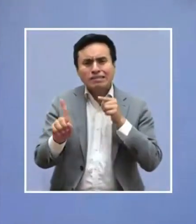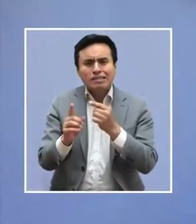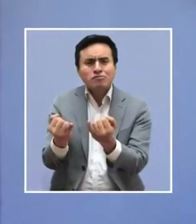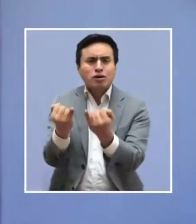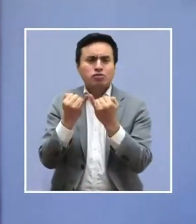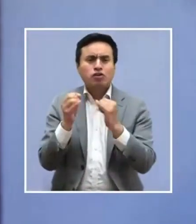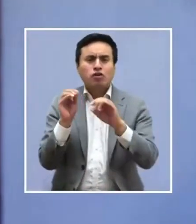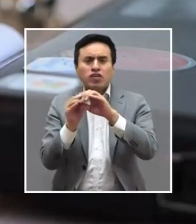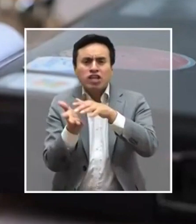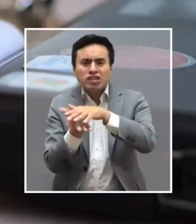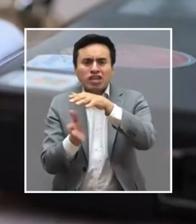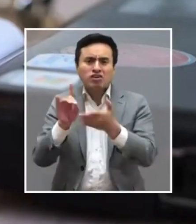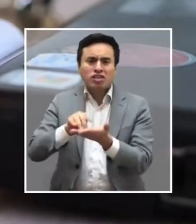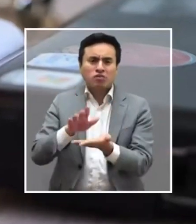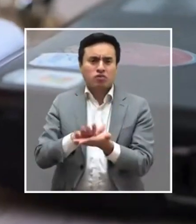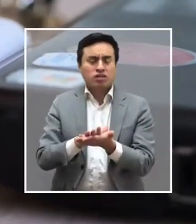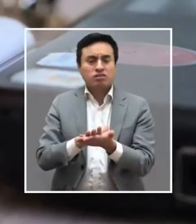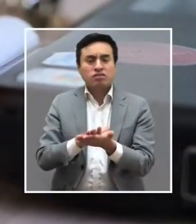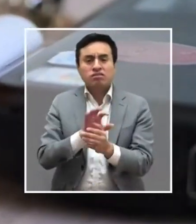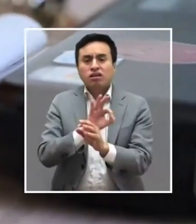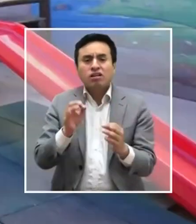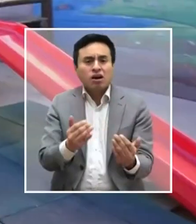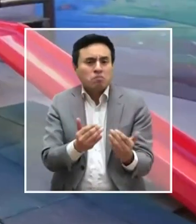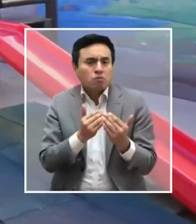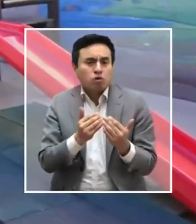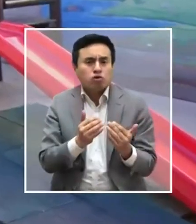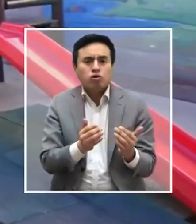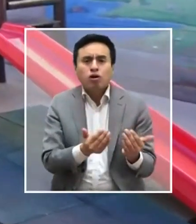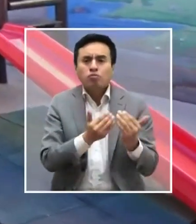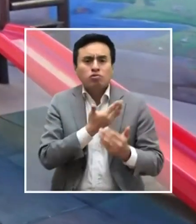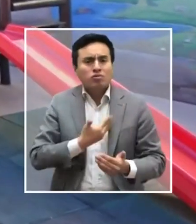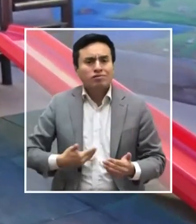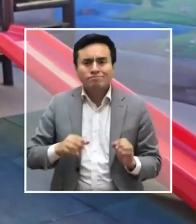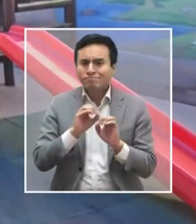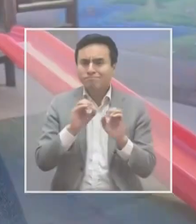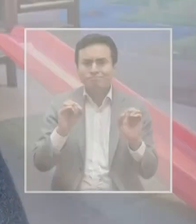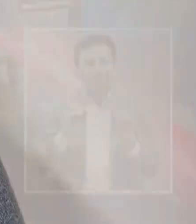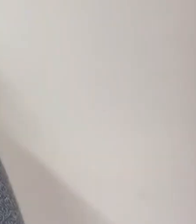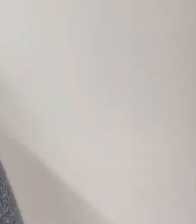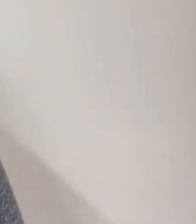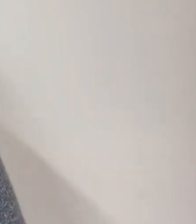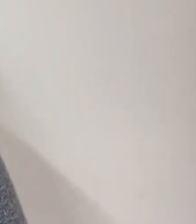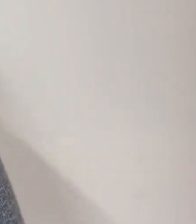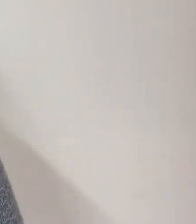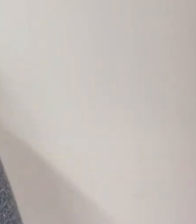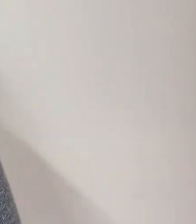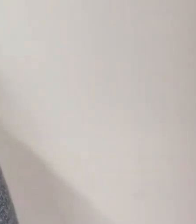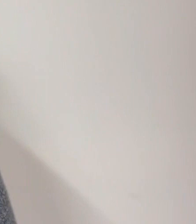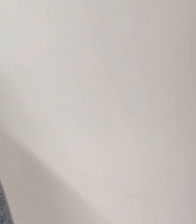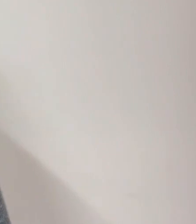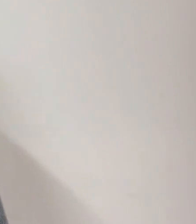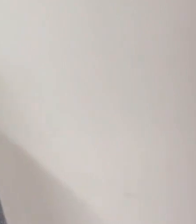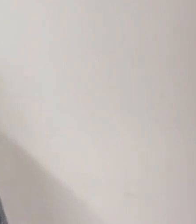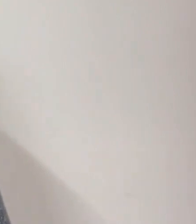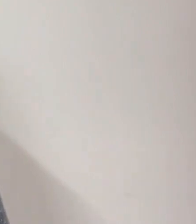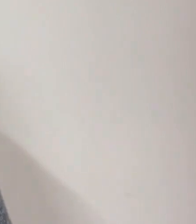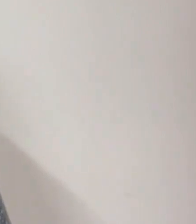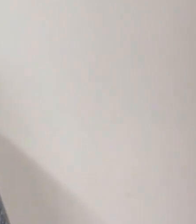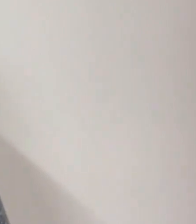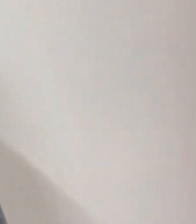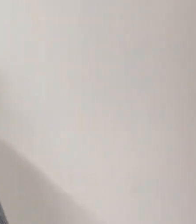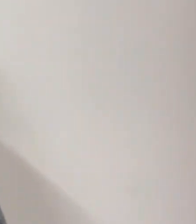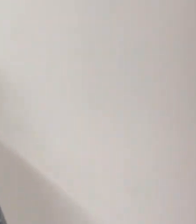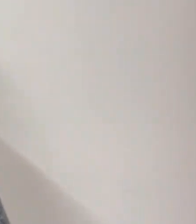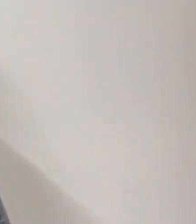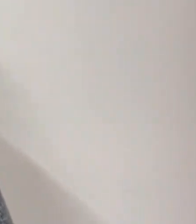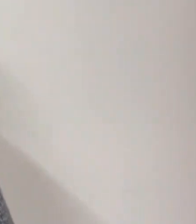declaraciones entregadas por la Seremi de Derechos Humanos de la región de Valparaíso. Recordamos que el no pago de las pensiones de alimentos es una